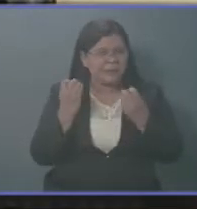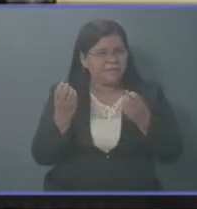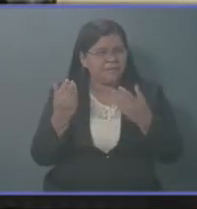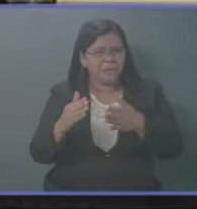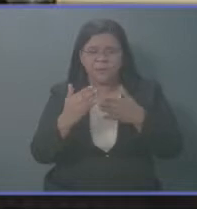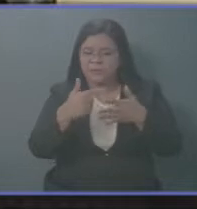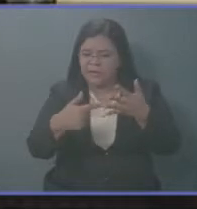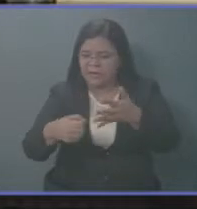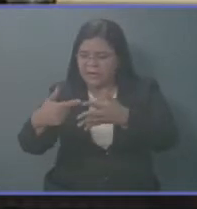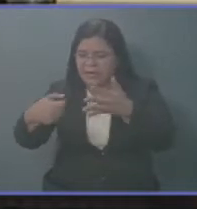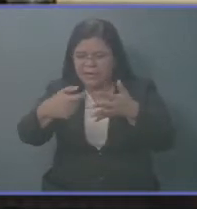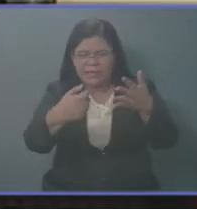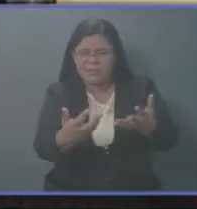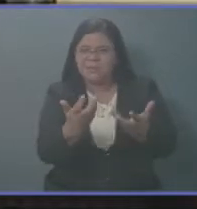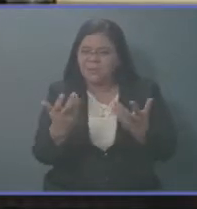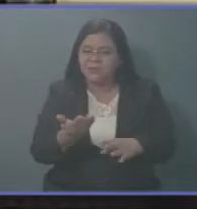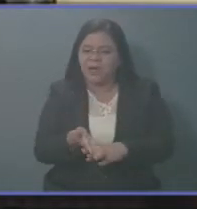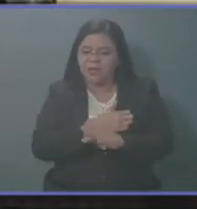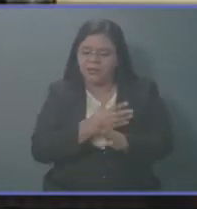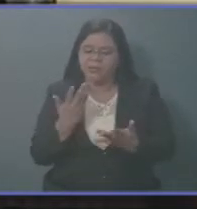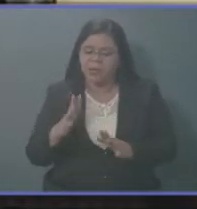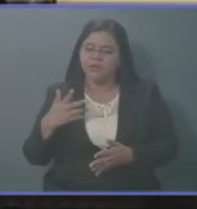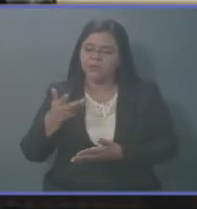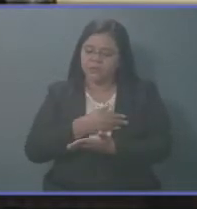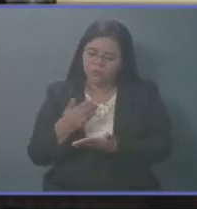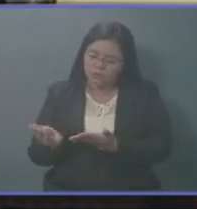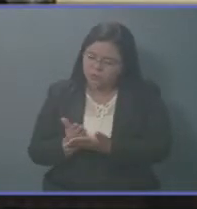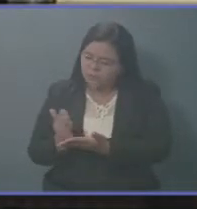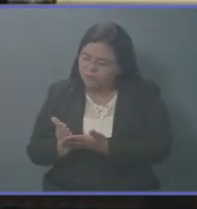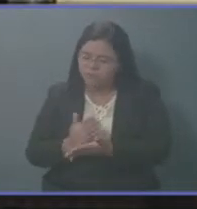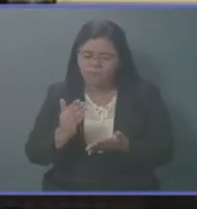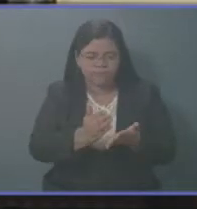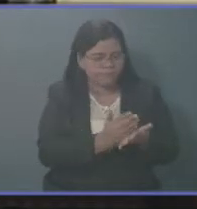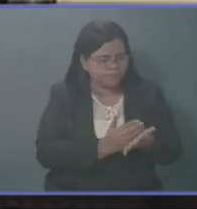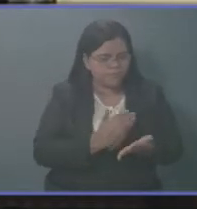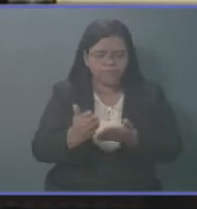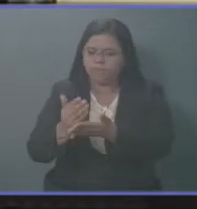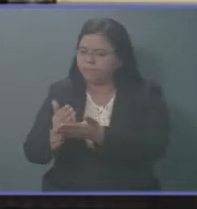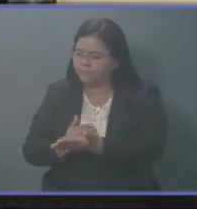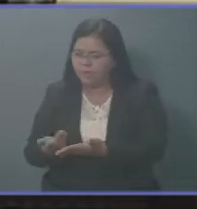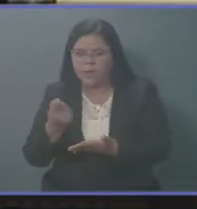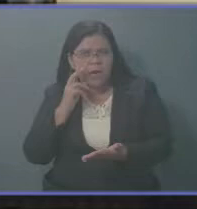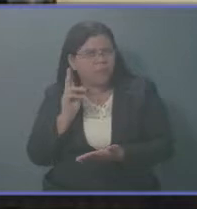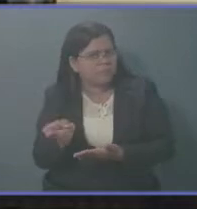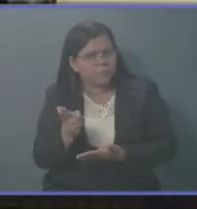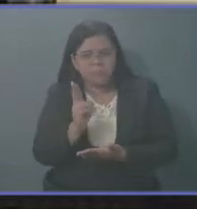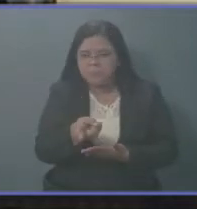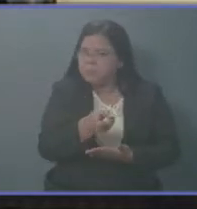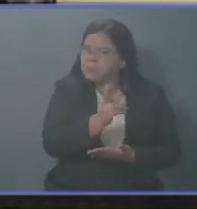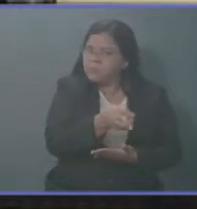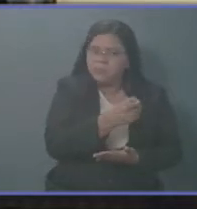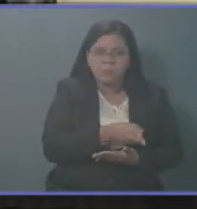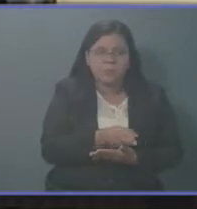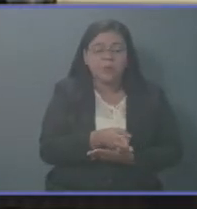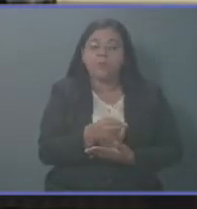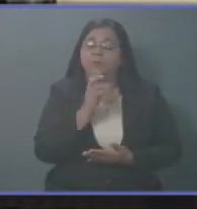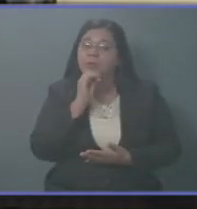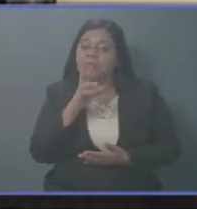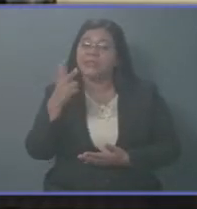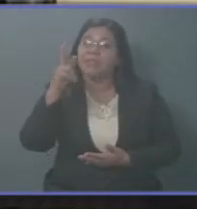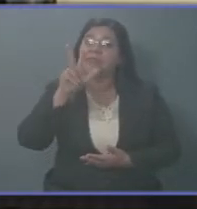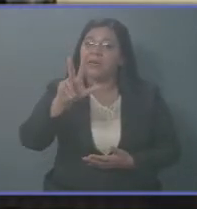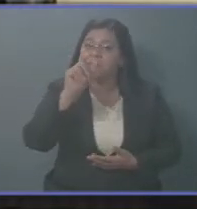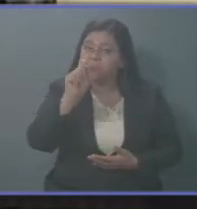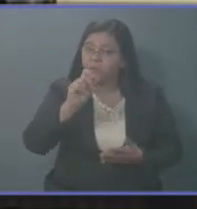Constitucional de la Corte Suprema de Justicia ha citado que nuestro ordenamiento jurídico se caracteriza por la existencia de al menos tres